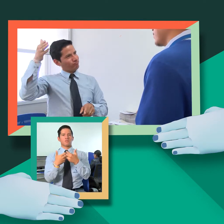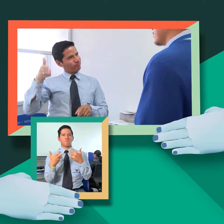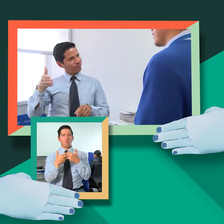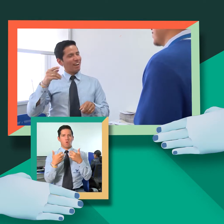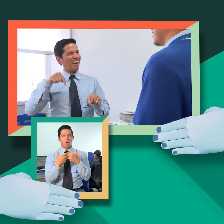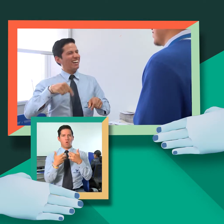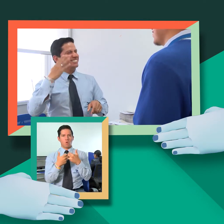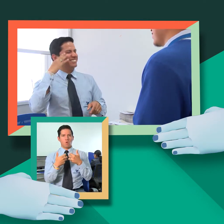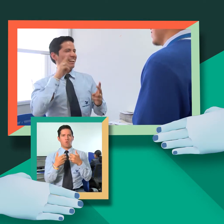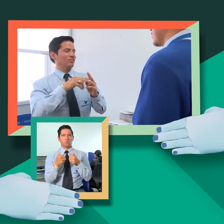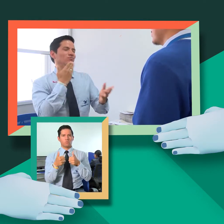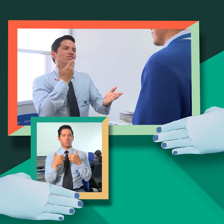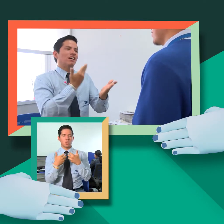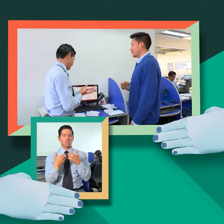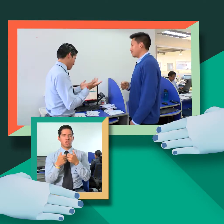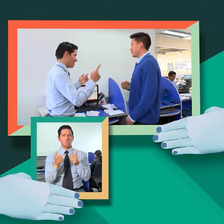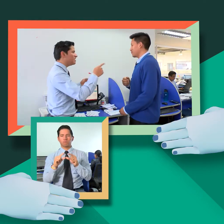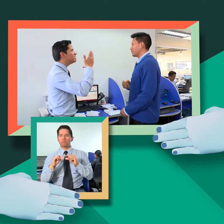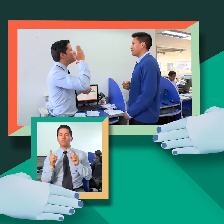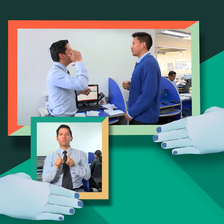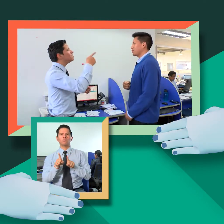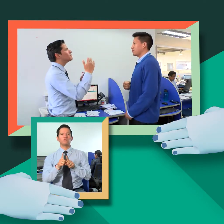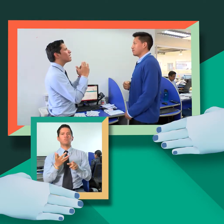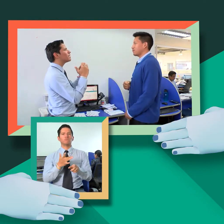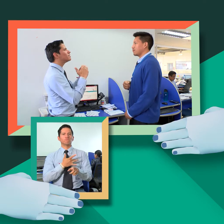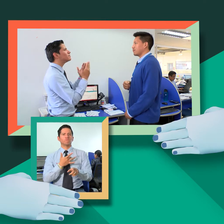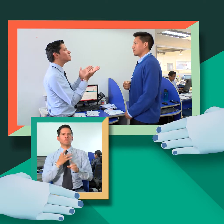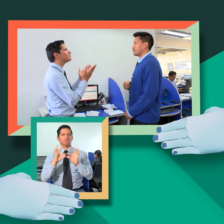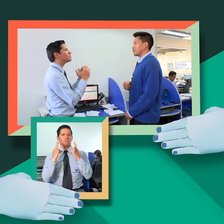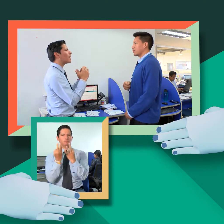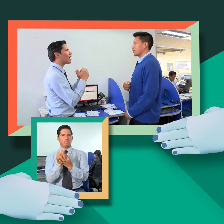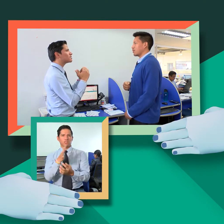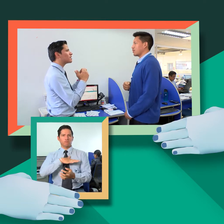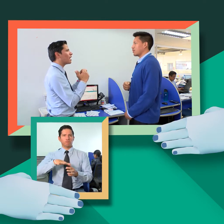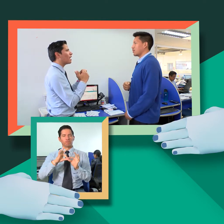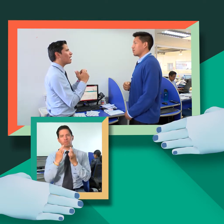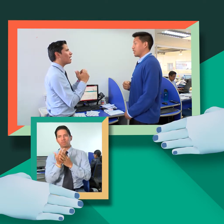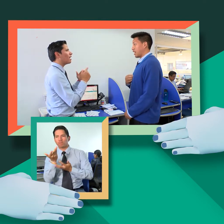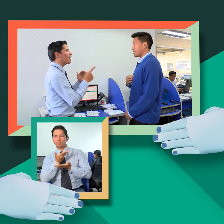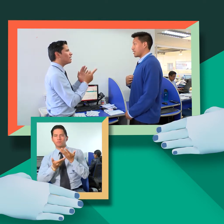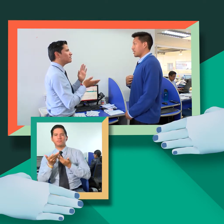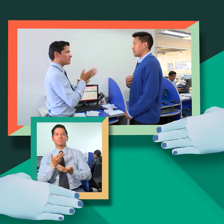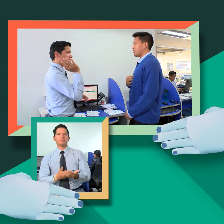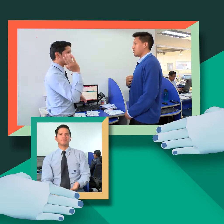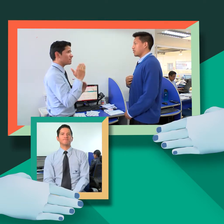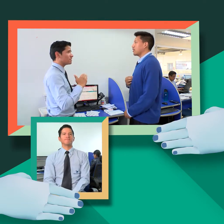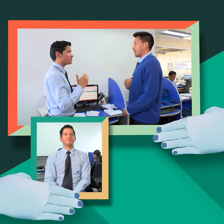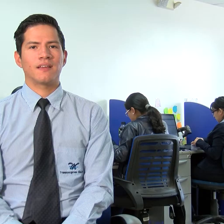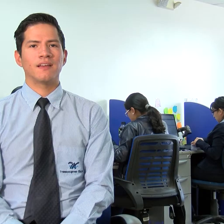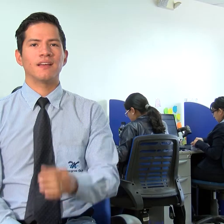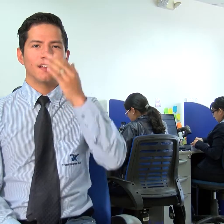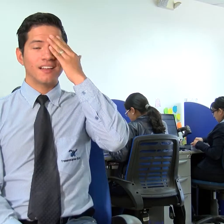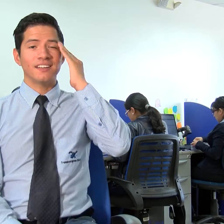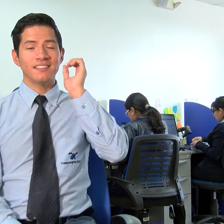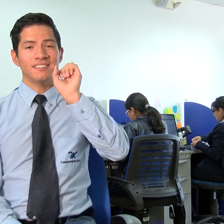Hacemos un buen equipo. Si no entiendo algo, mis compañeros me ayudan, me explican. Compartimos muy bien con todos.